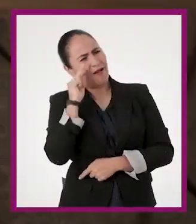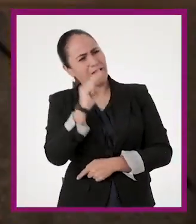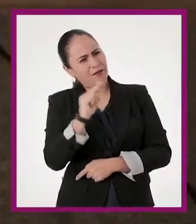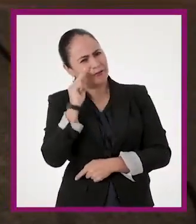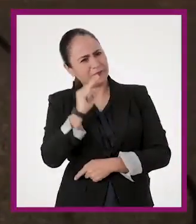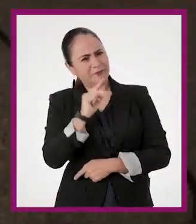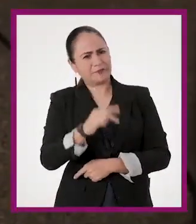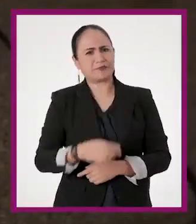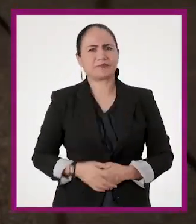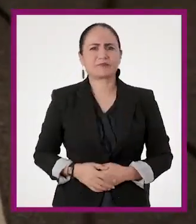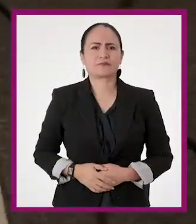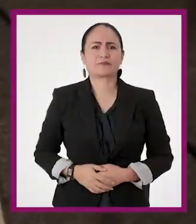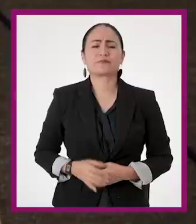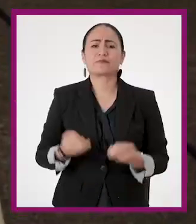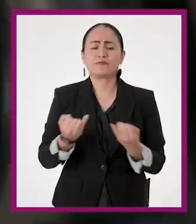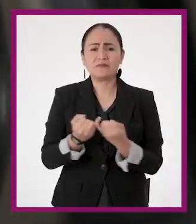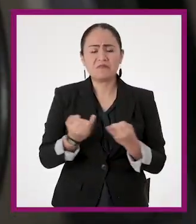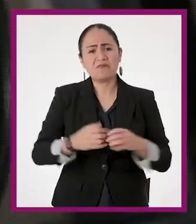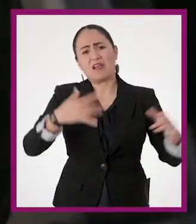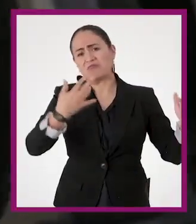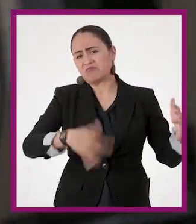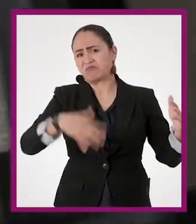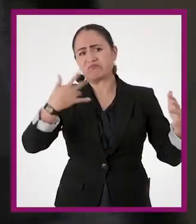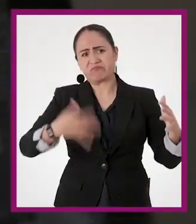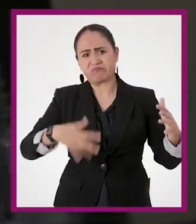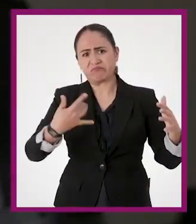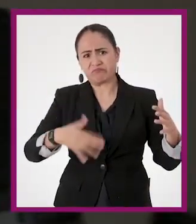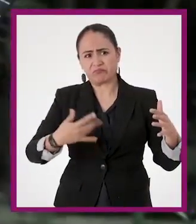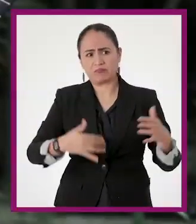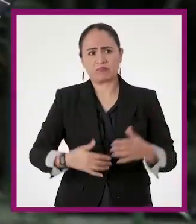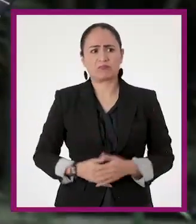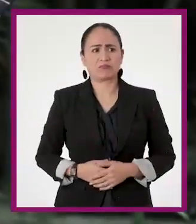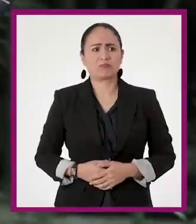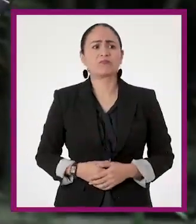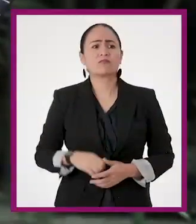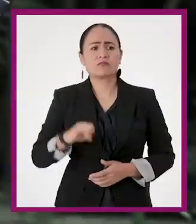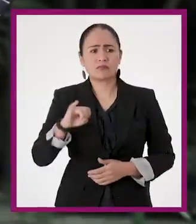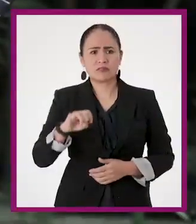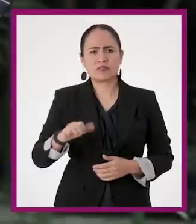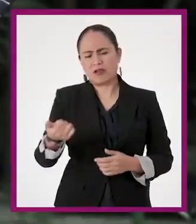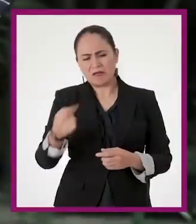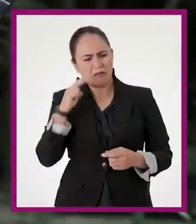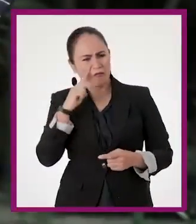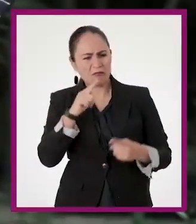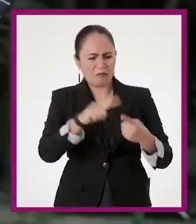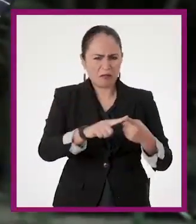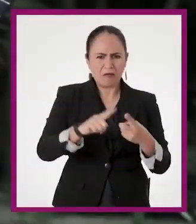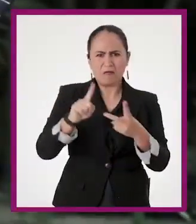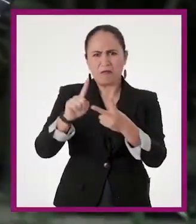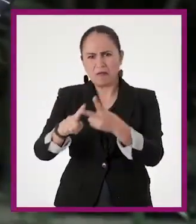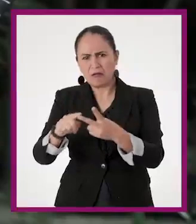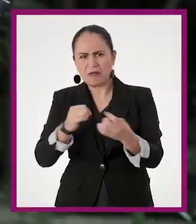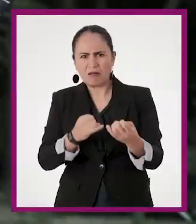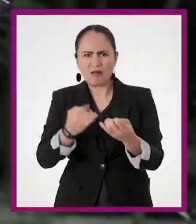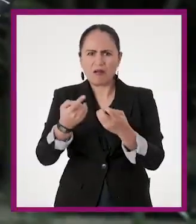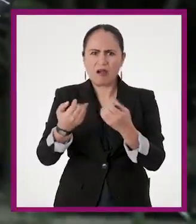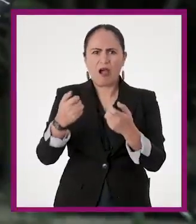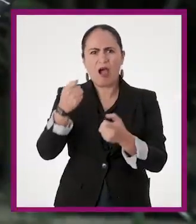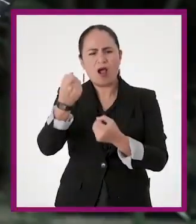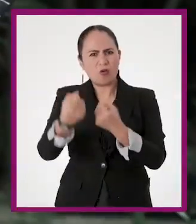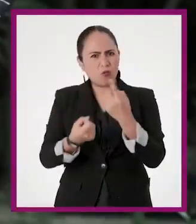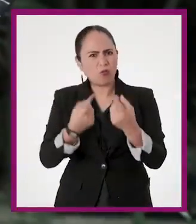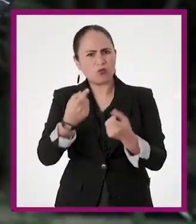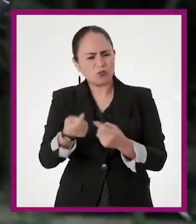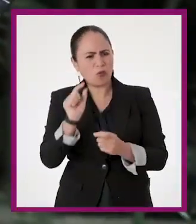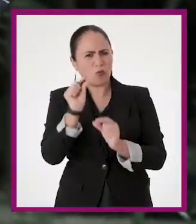a llevar a los muchachos a tocar. Había unos conciertos a los que me invitaba, otros no, y de repente así unos iba, y de repente me fui